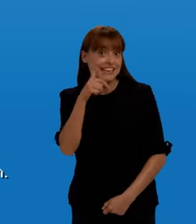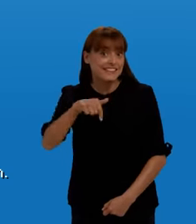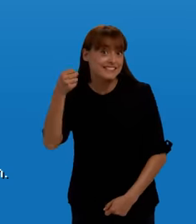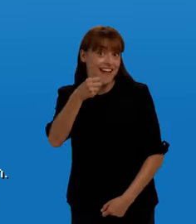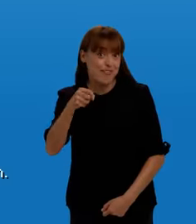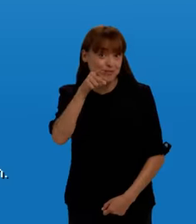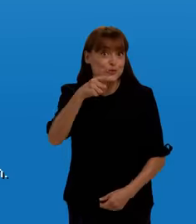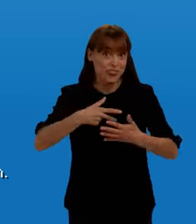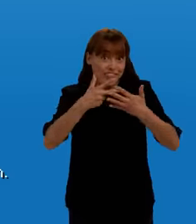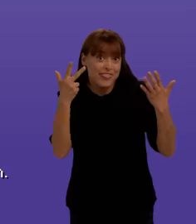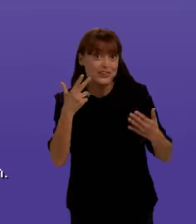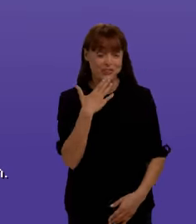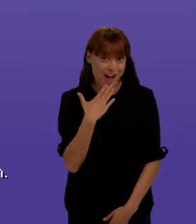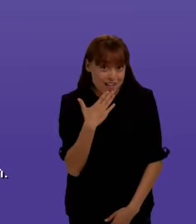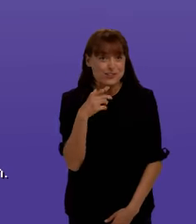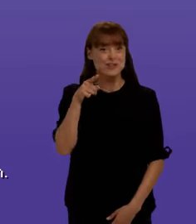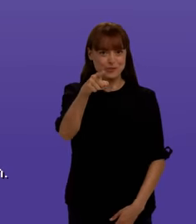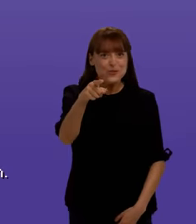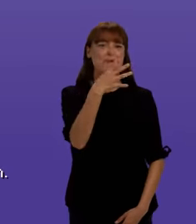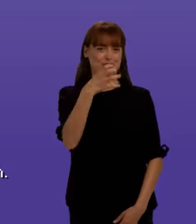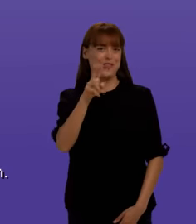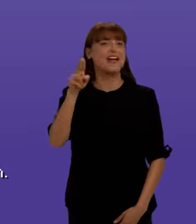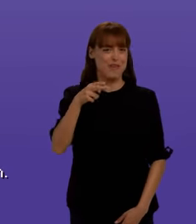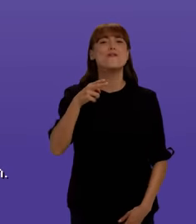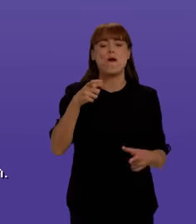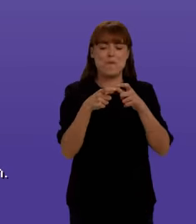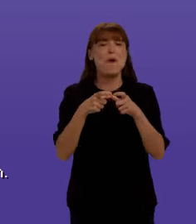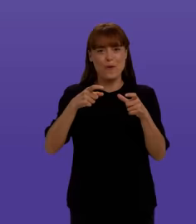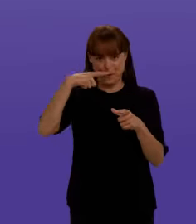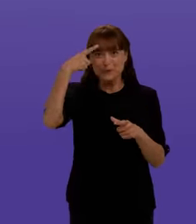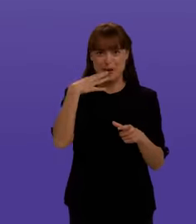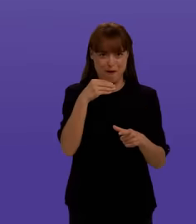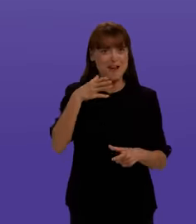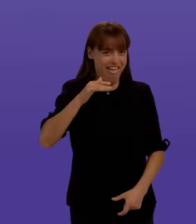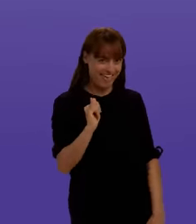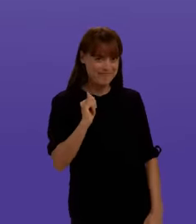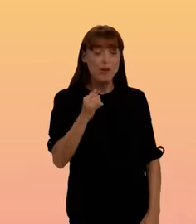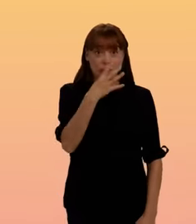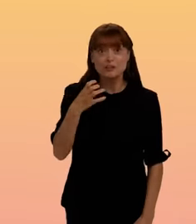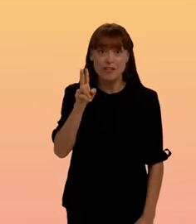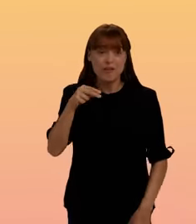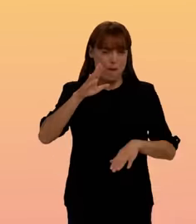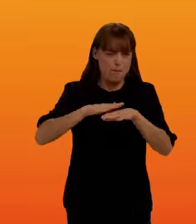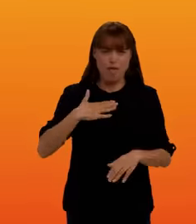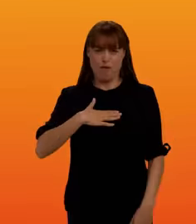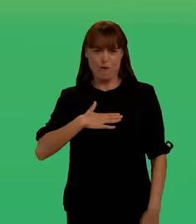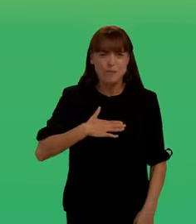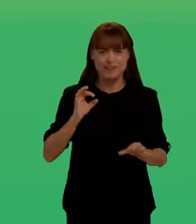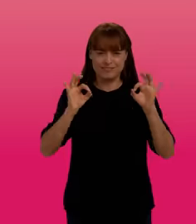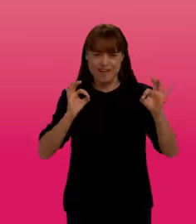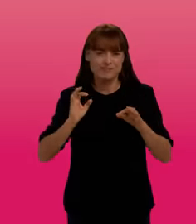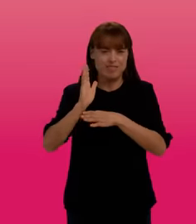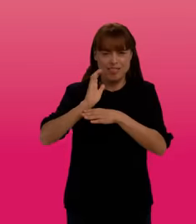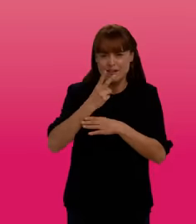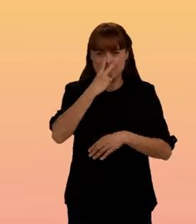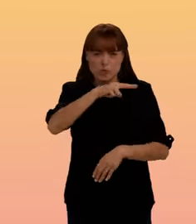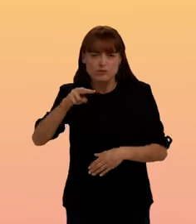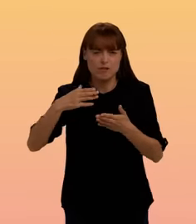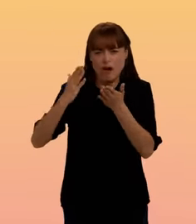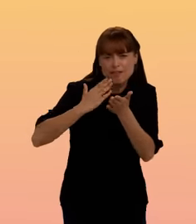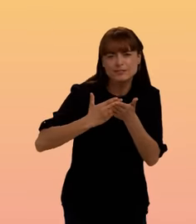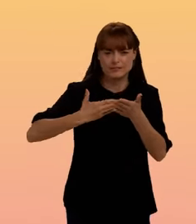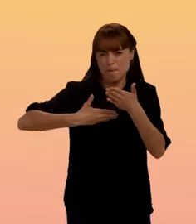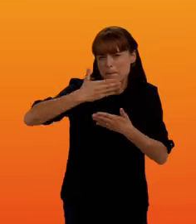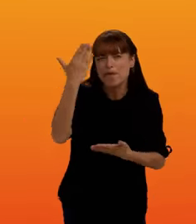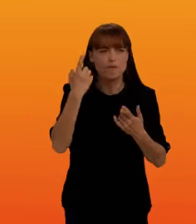si este año cumples 18 tienes los 400 pavos del Bono cultural joven 400 euros para ópera teatro cine museos libros prensa